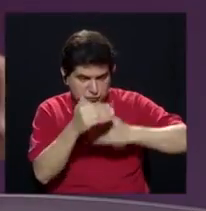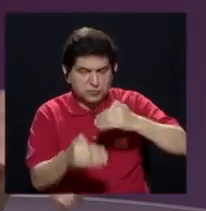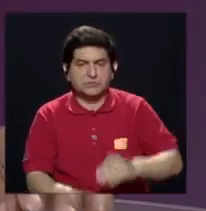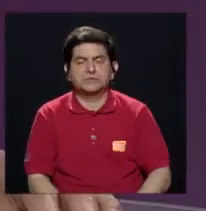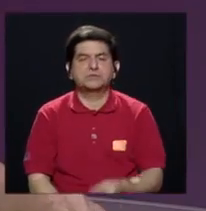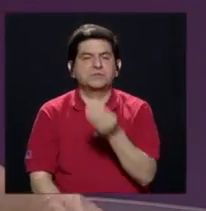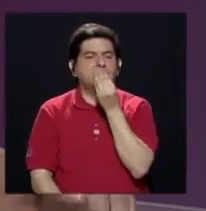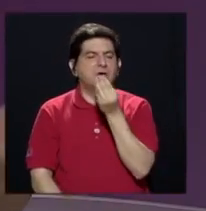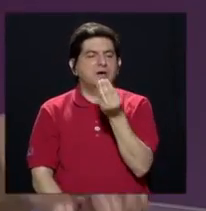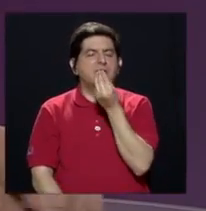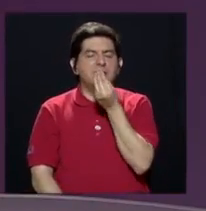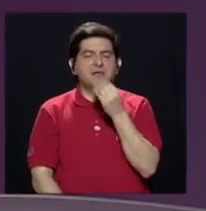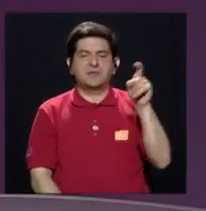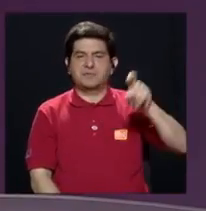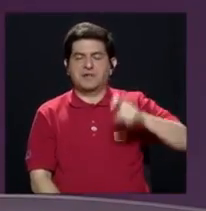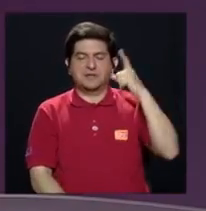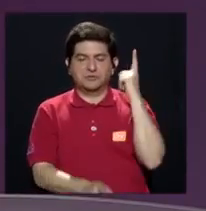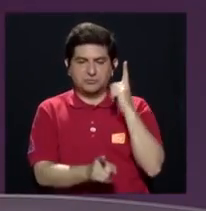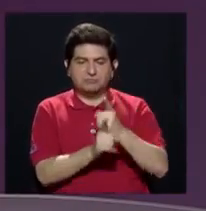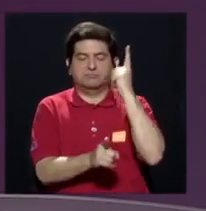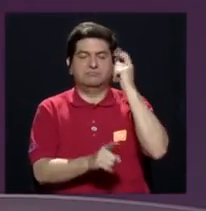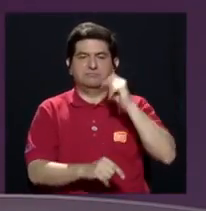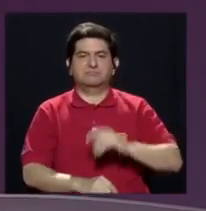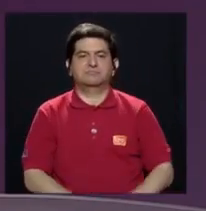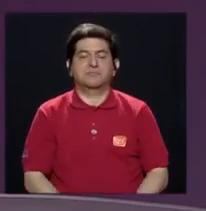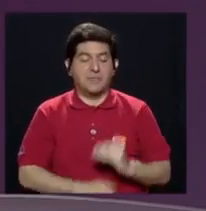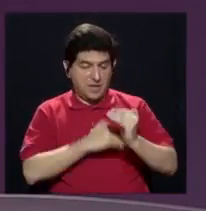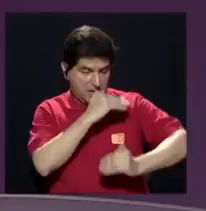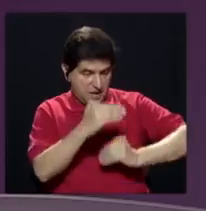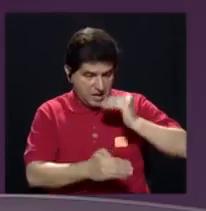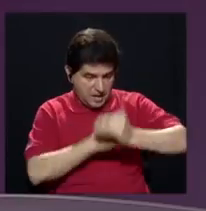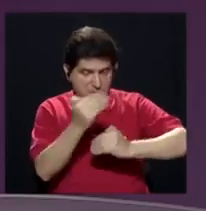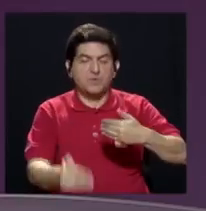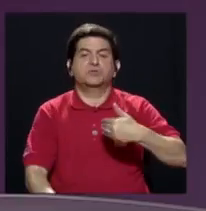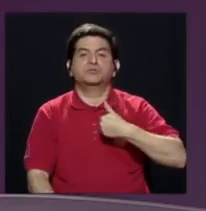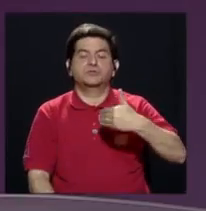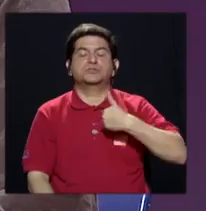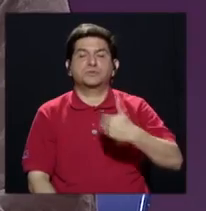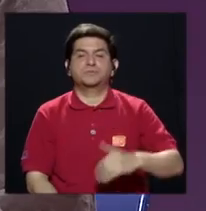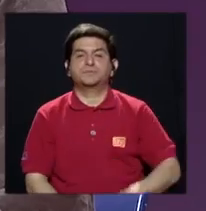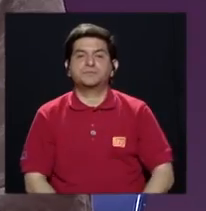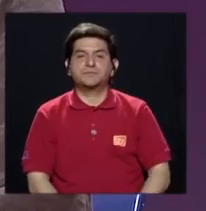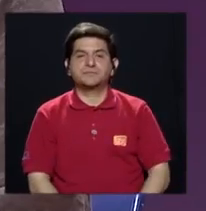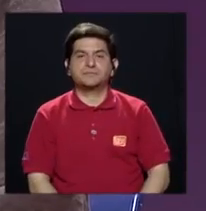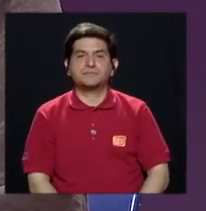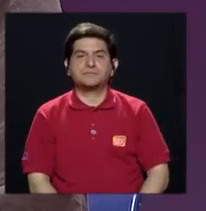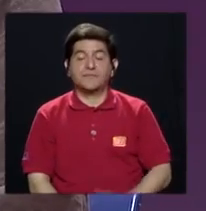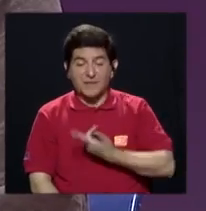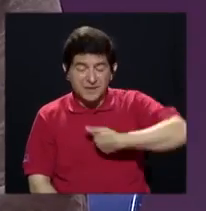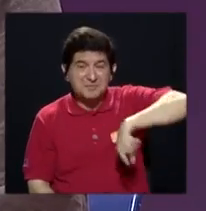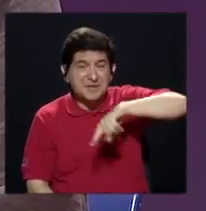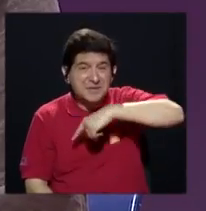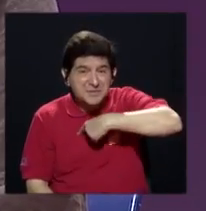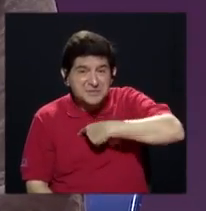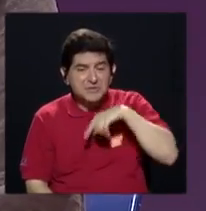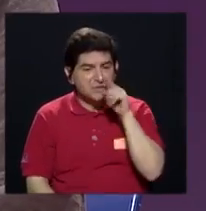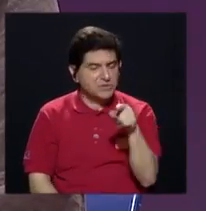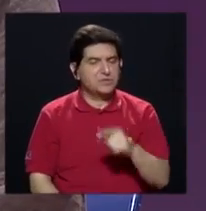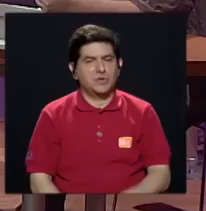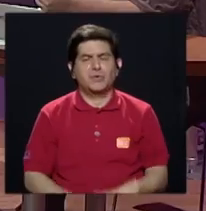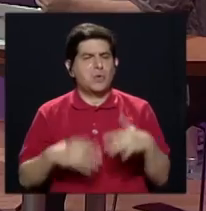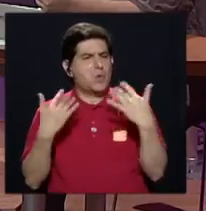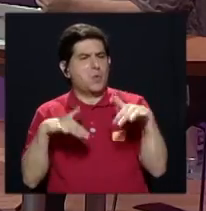la alimentación también tiene que ser adecuada verdad al proceso que se está llevando eh Para nosotras ha sido de